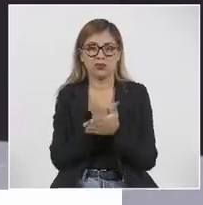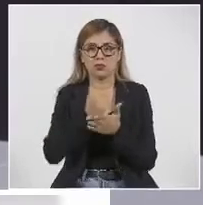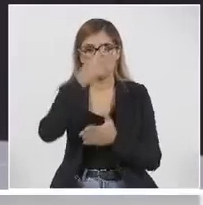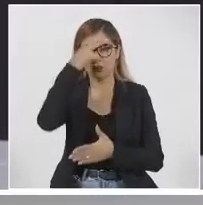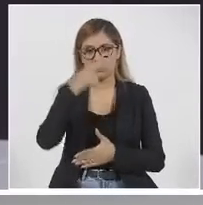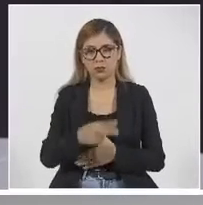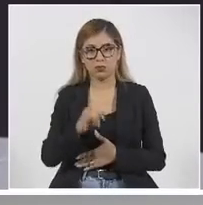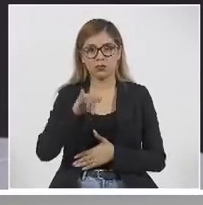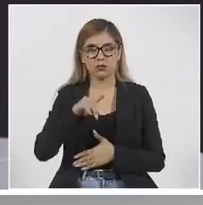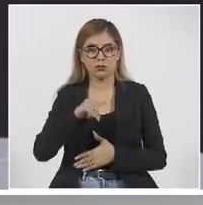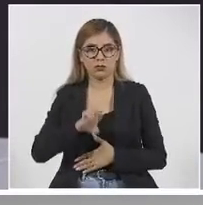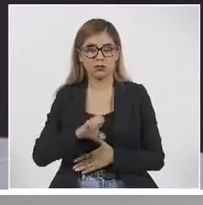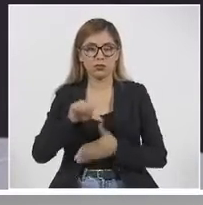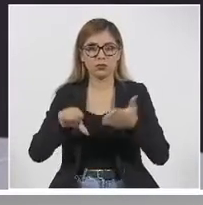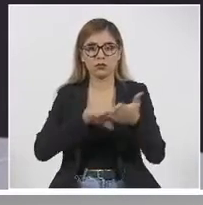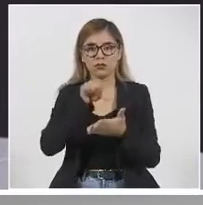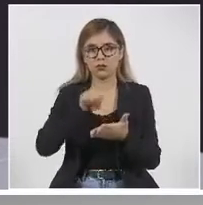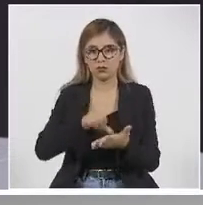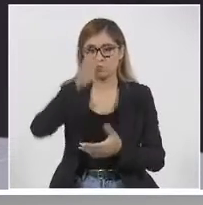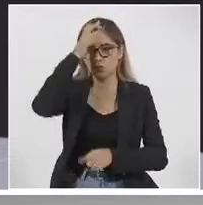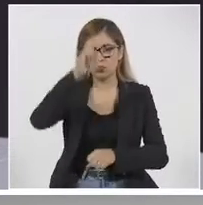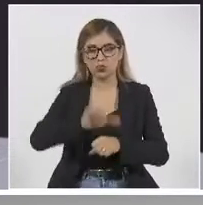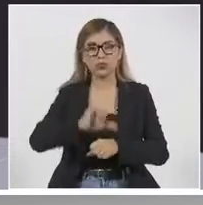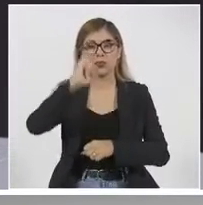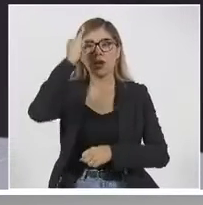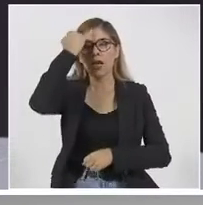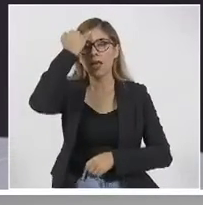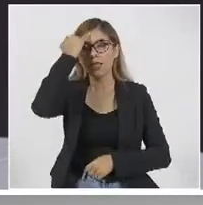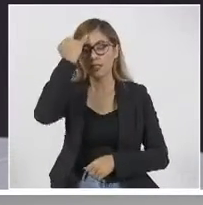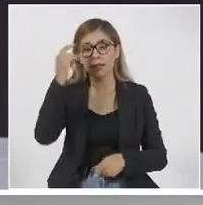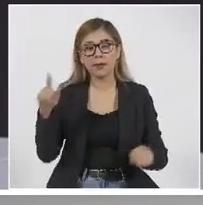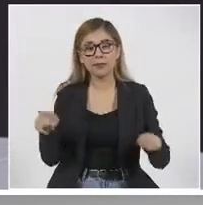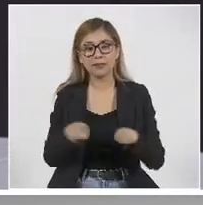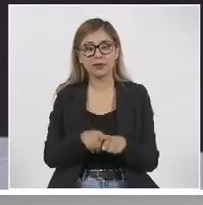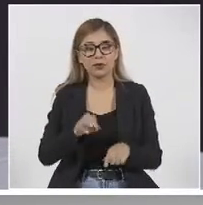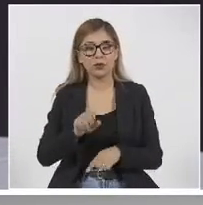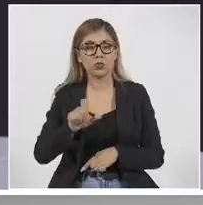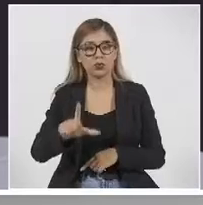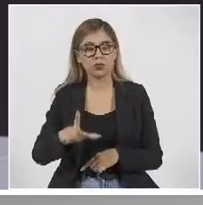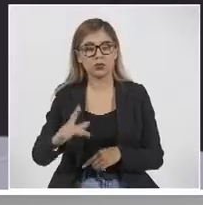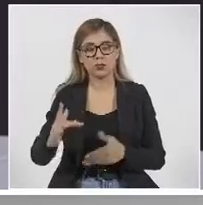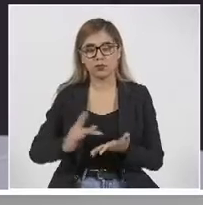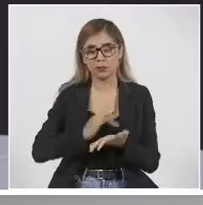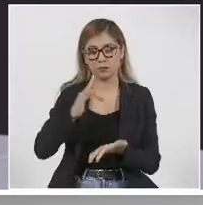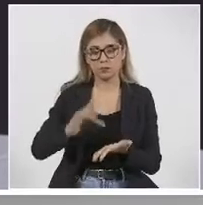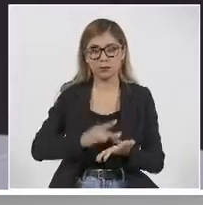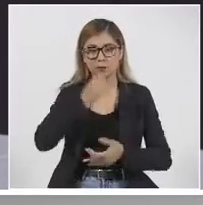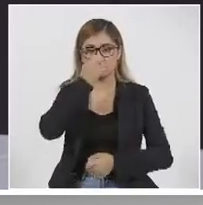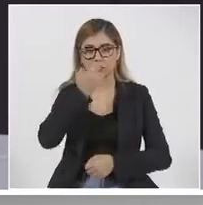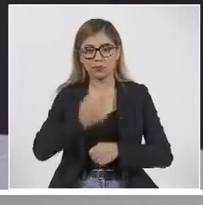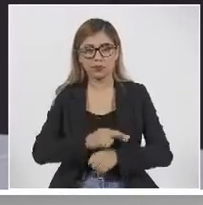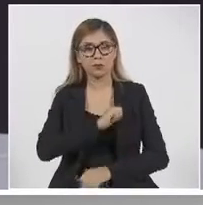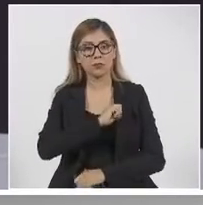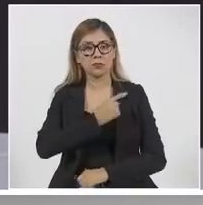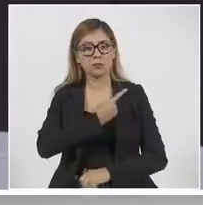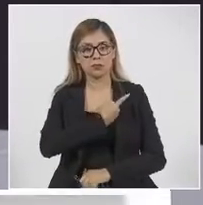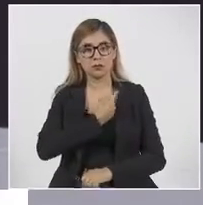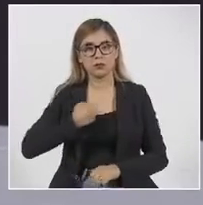sí, el Centro Cultural de la India también y el Cónsul Honorario. Uh-huh. Con el apoyo de Secretaría de Salud